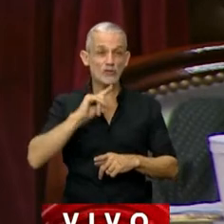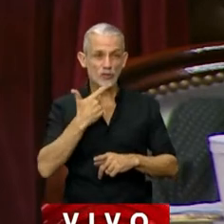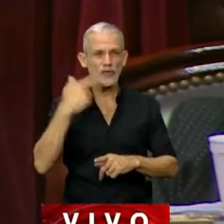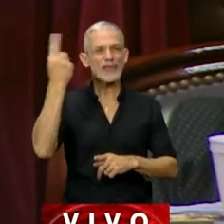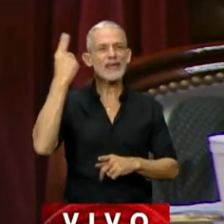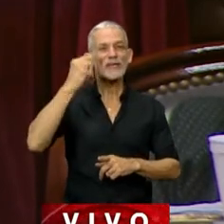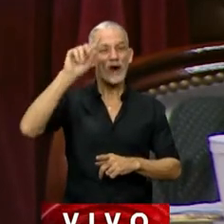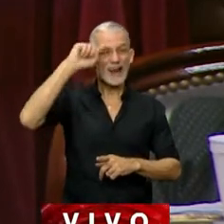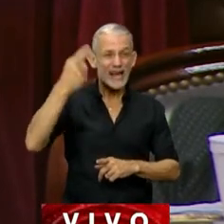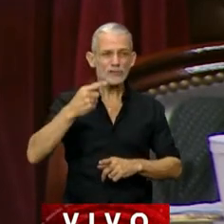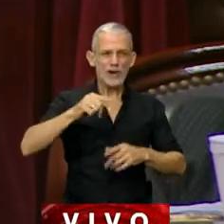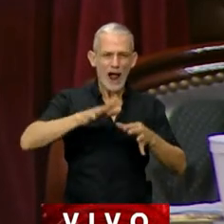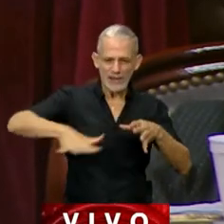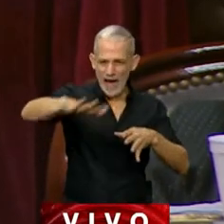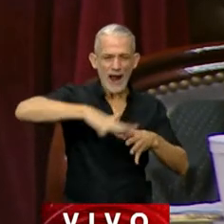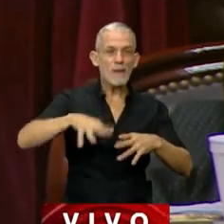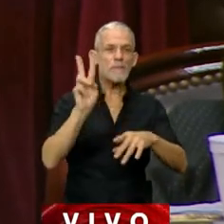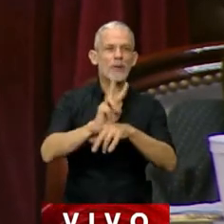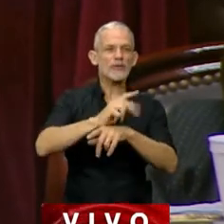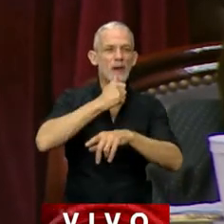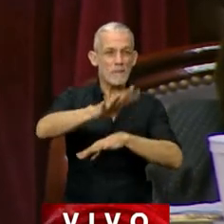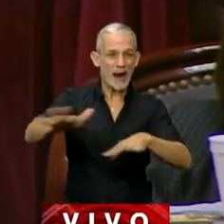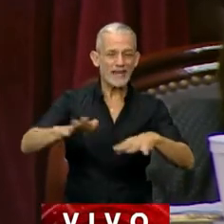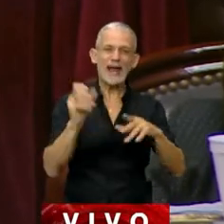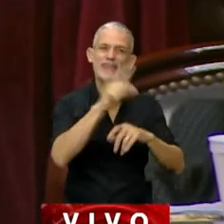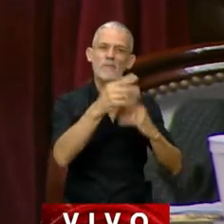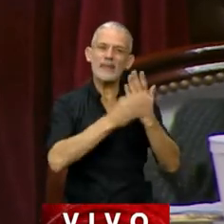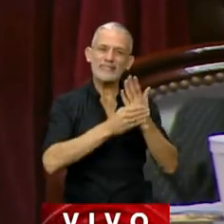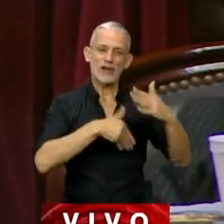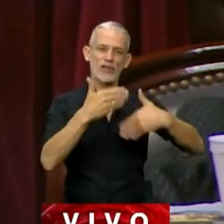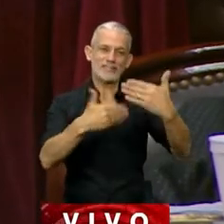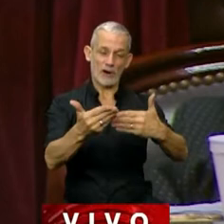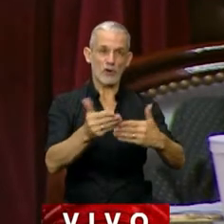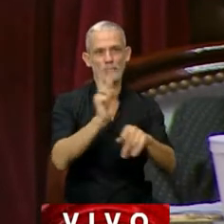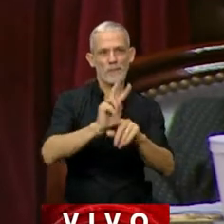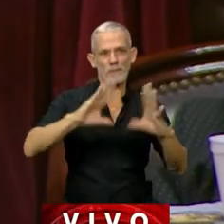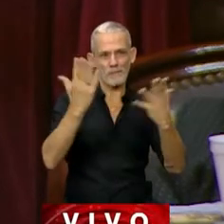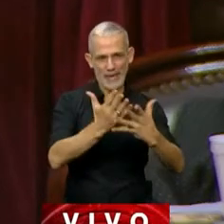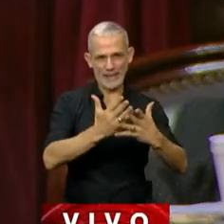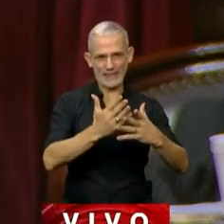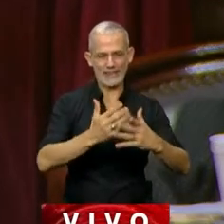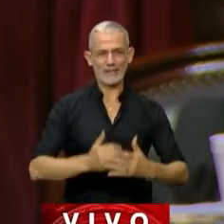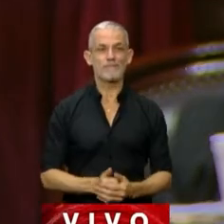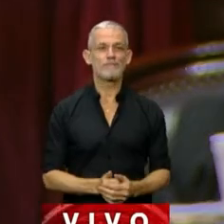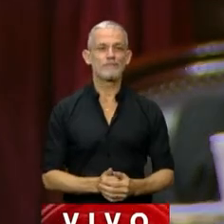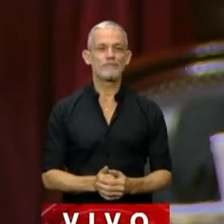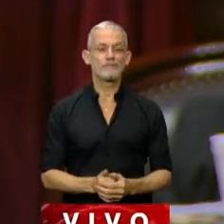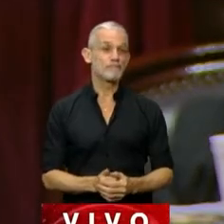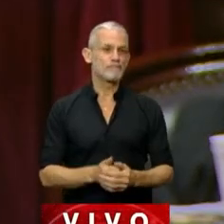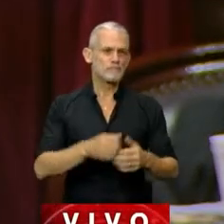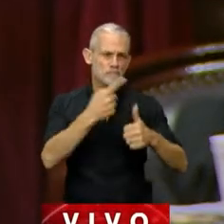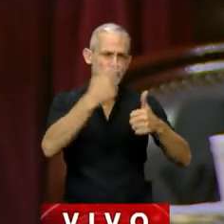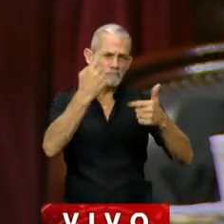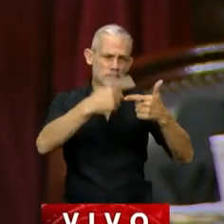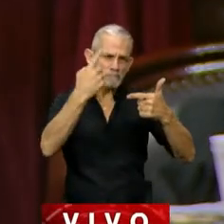directora nacional de áreas protegidas, de áreas marinas protegidas del Ministerio de Desarrollo de Ambiente y Desarrollo Sustentable, es